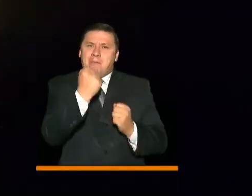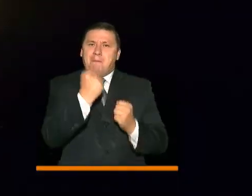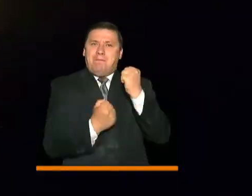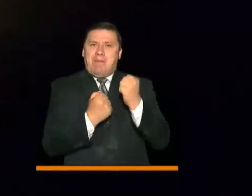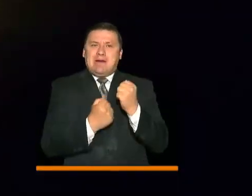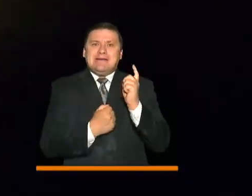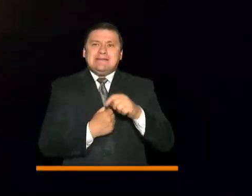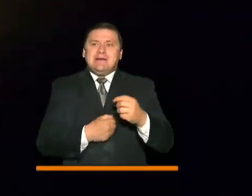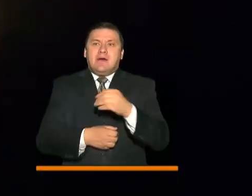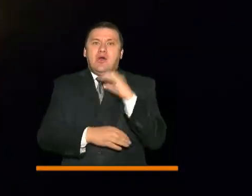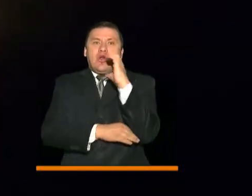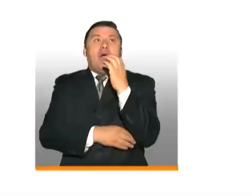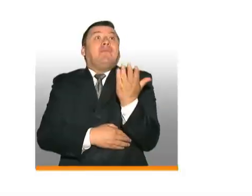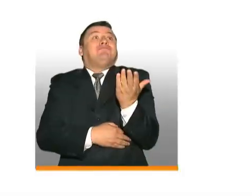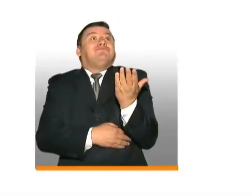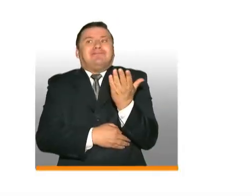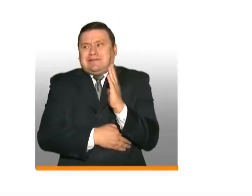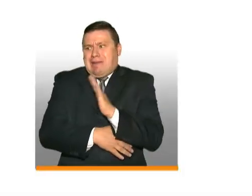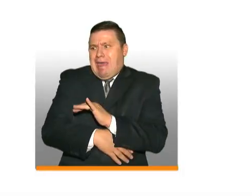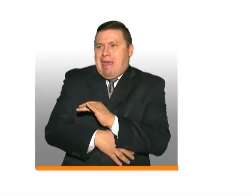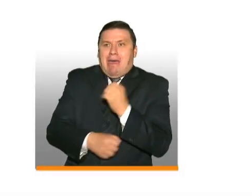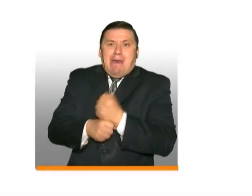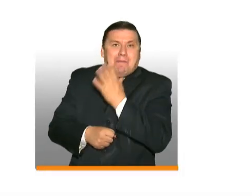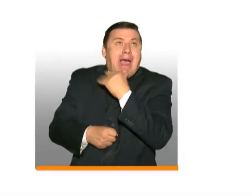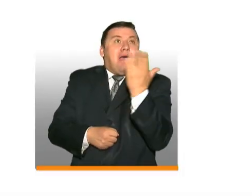y empleo para los colombianos.